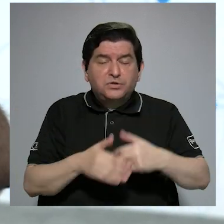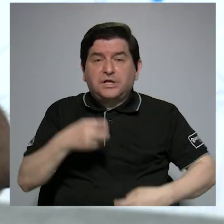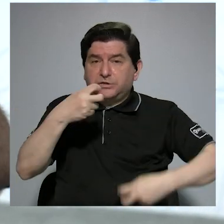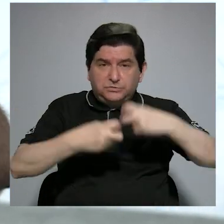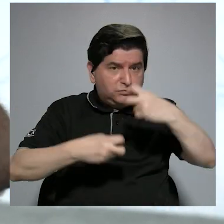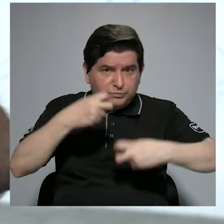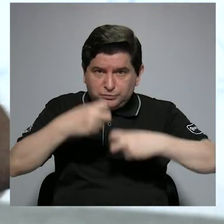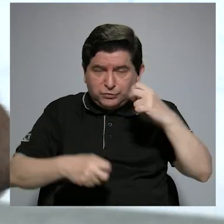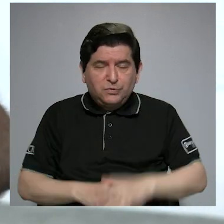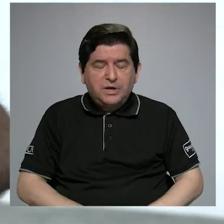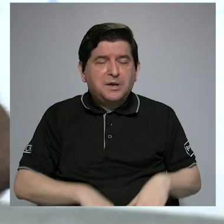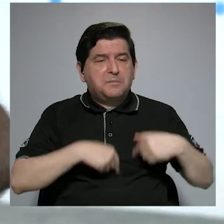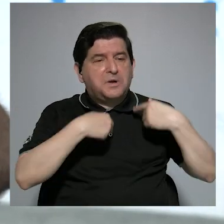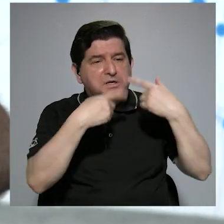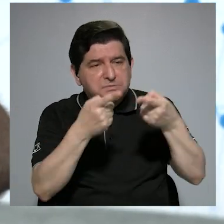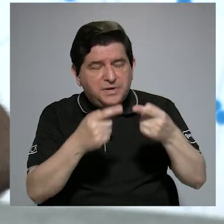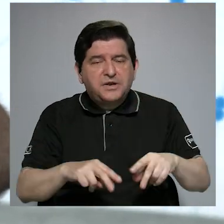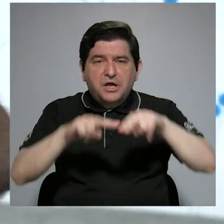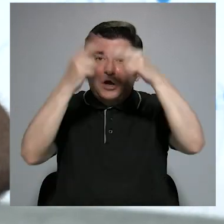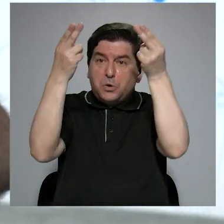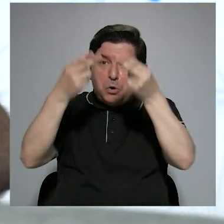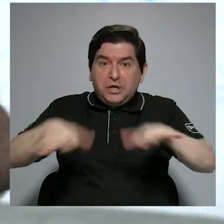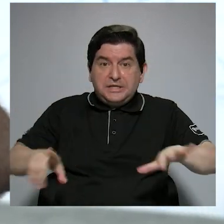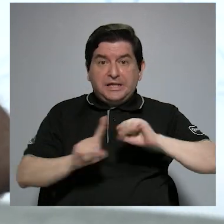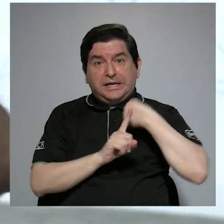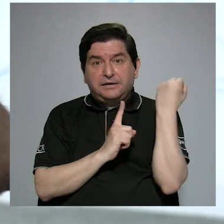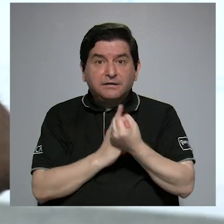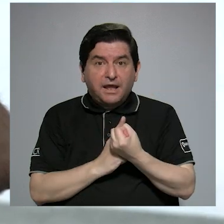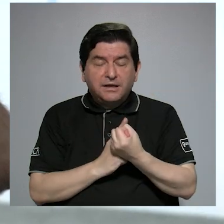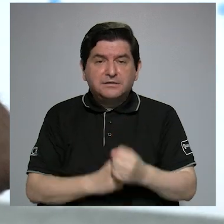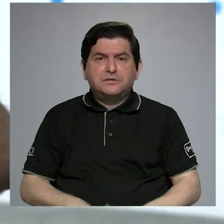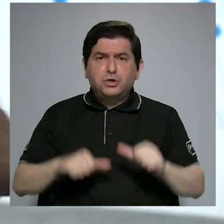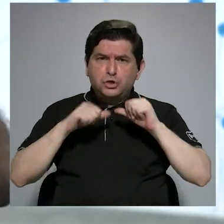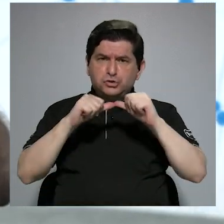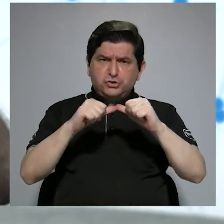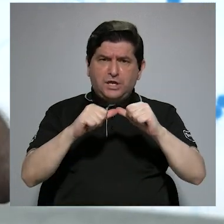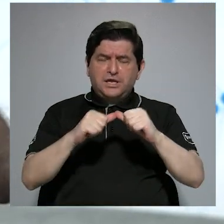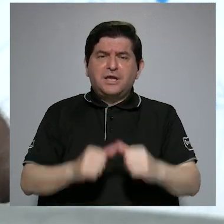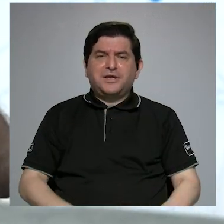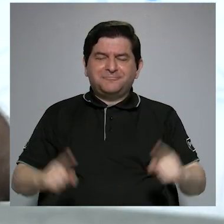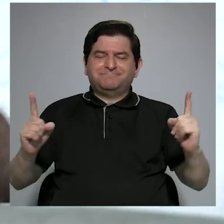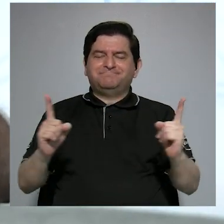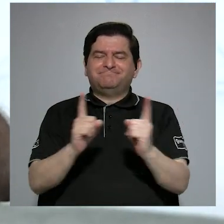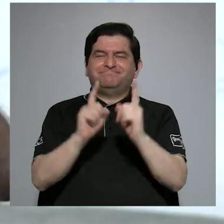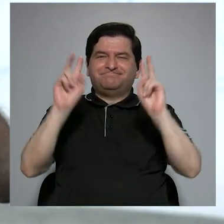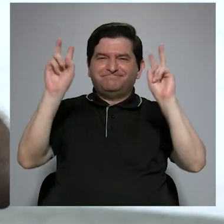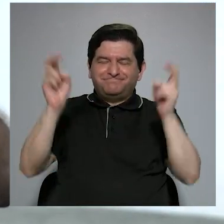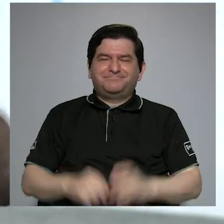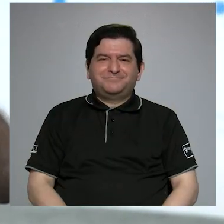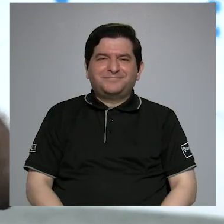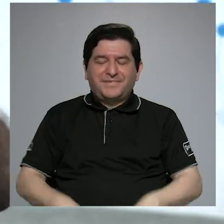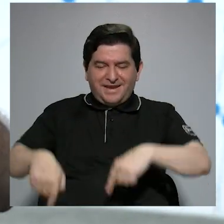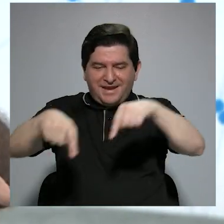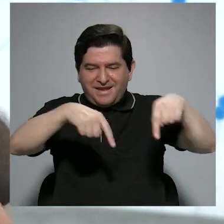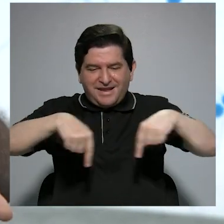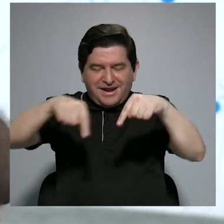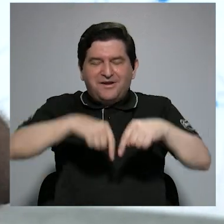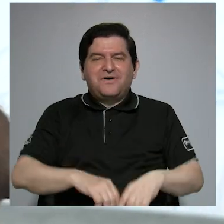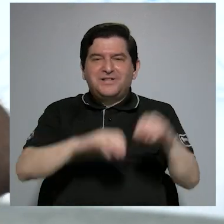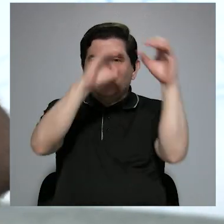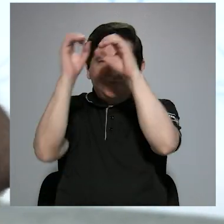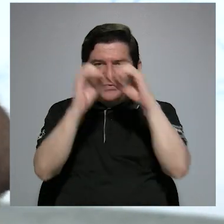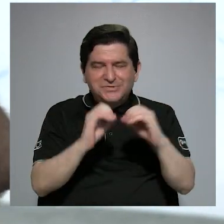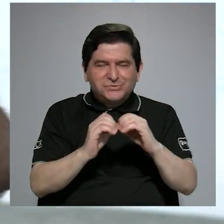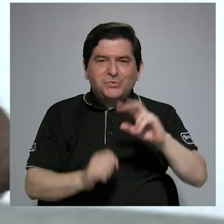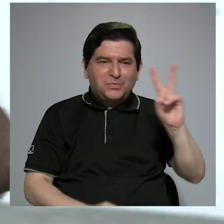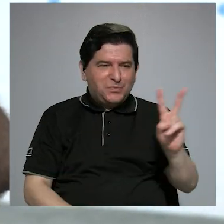esas dificultades de traslado, de internet y demás, nos seguíamos encontrando por lo menos los viernes a grabar por Zoom.